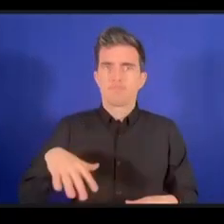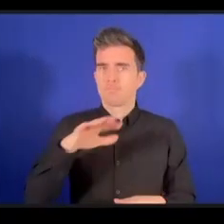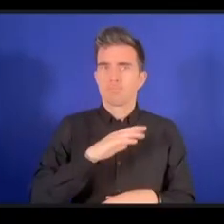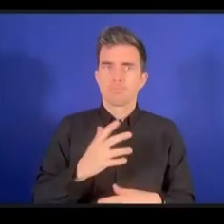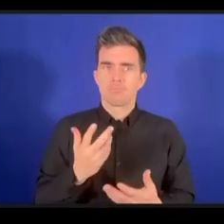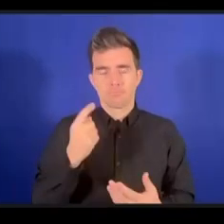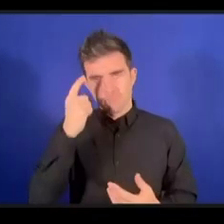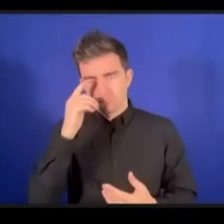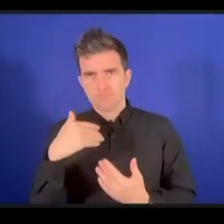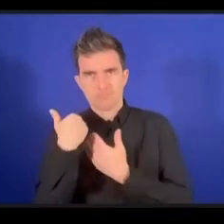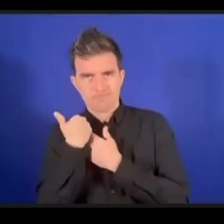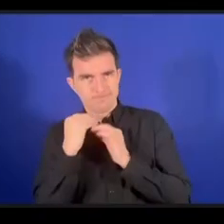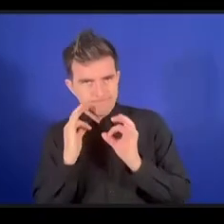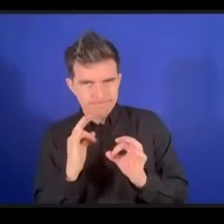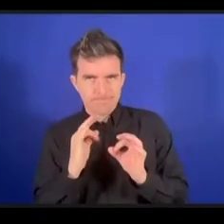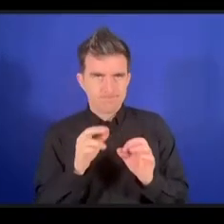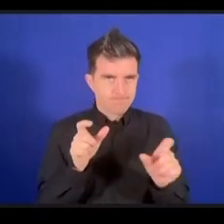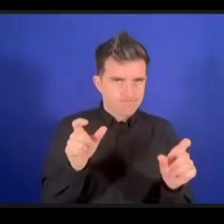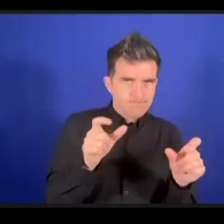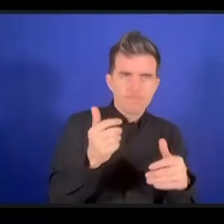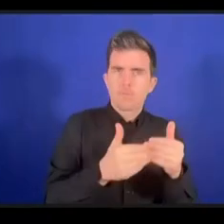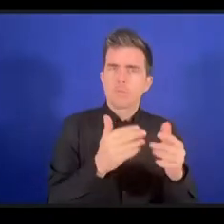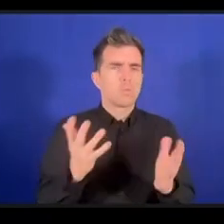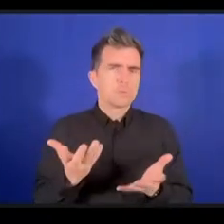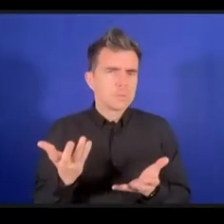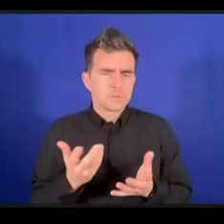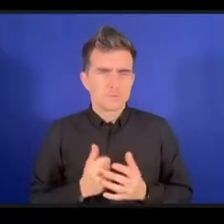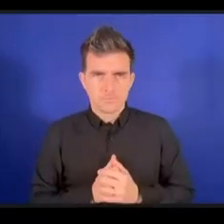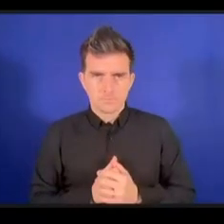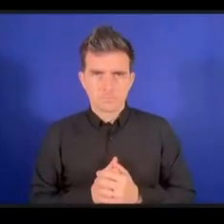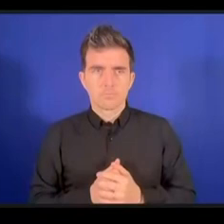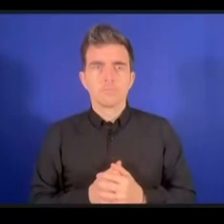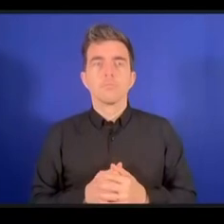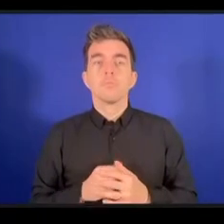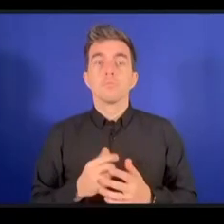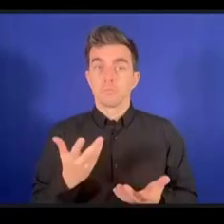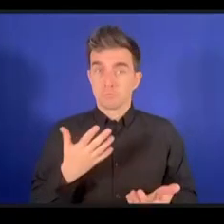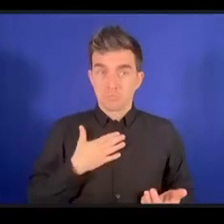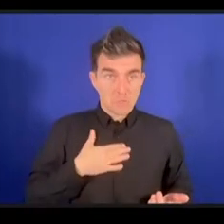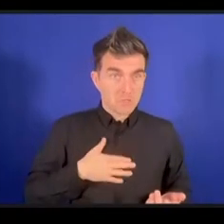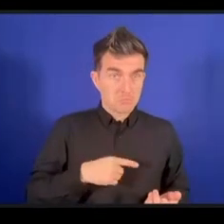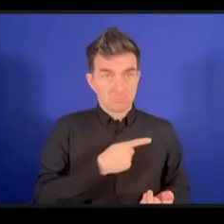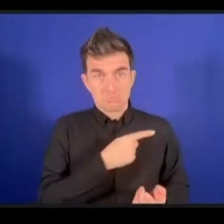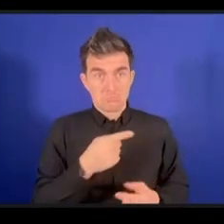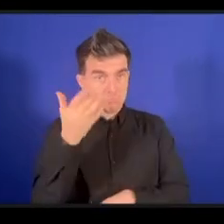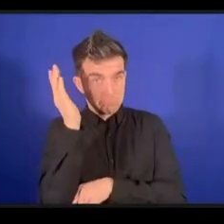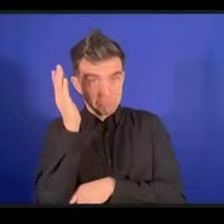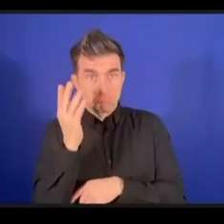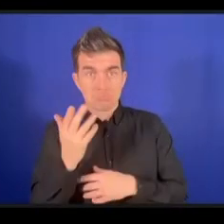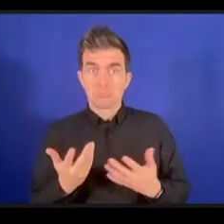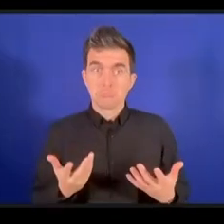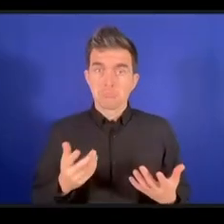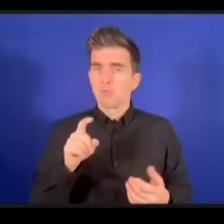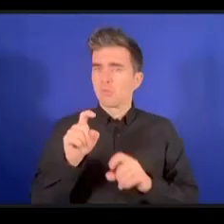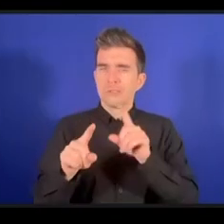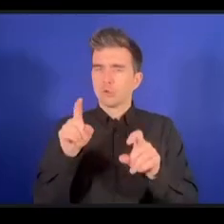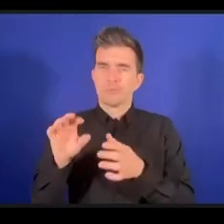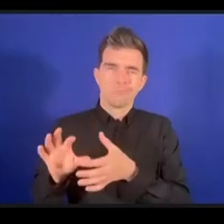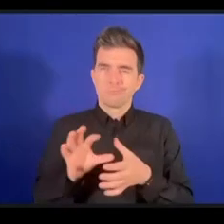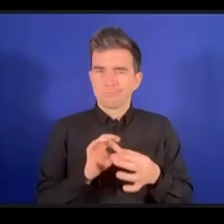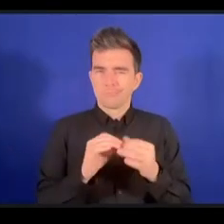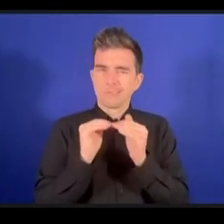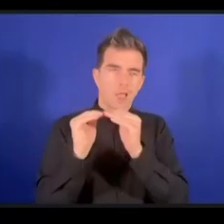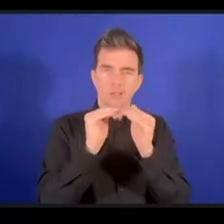pregunta a ver la pregunta tiene que ver con las los estándares las normas y sé que tenemos una